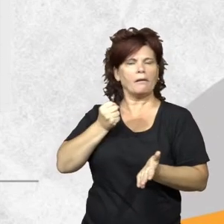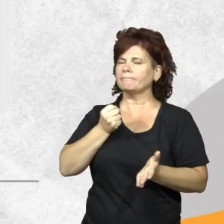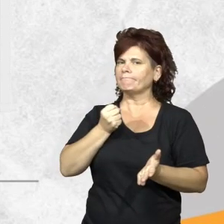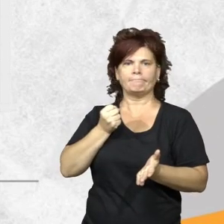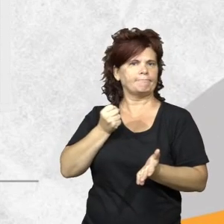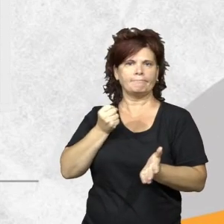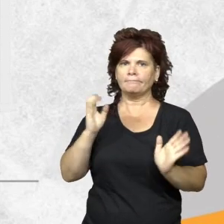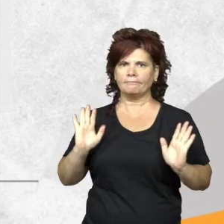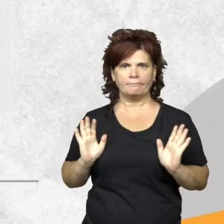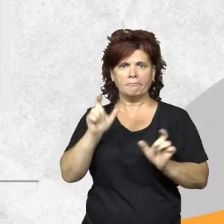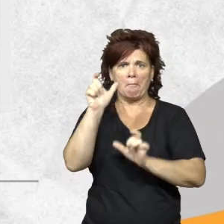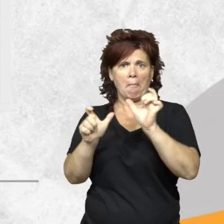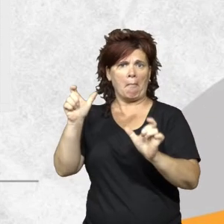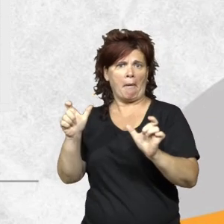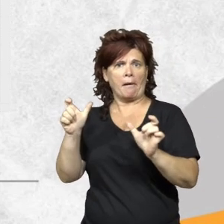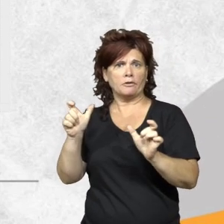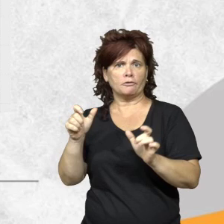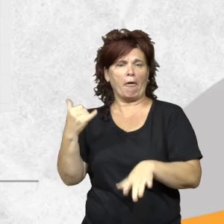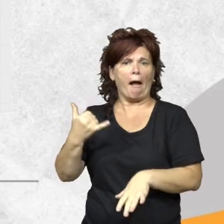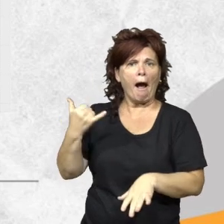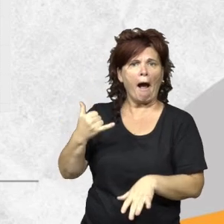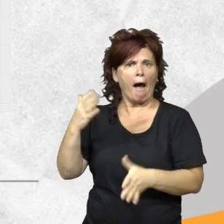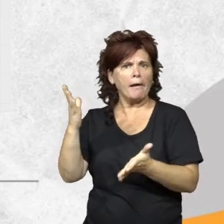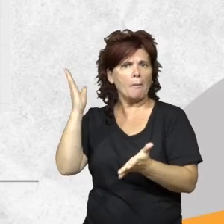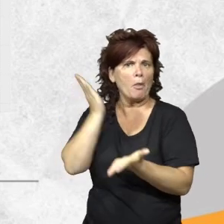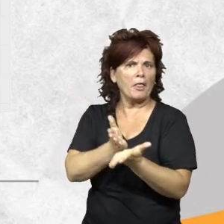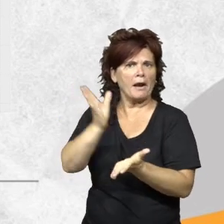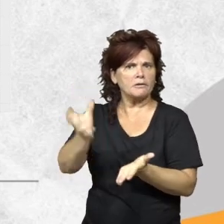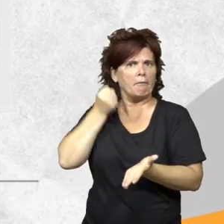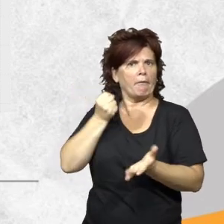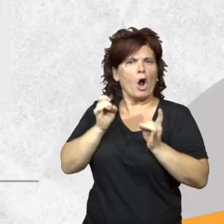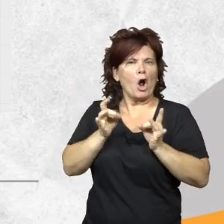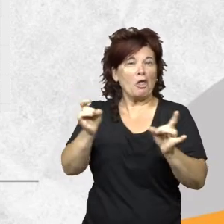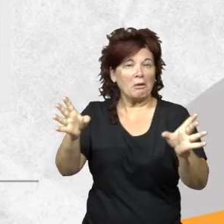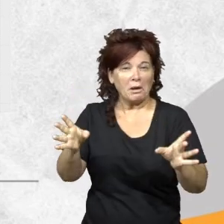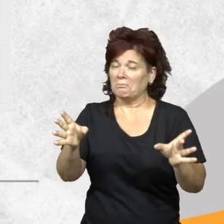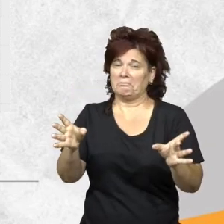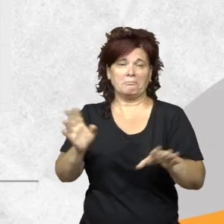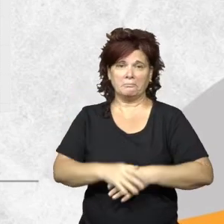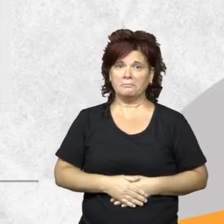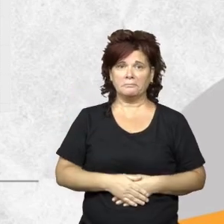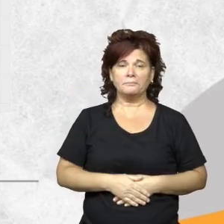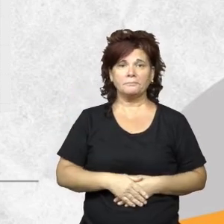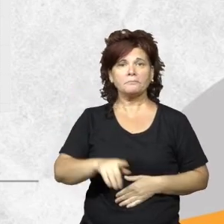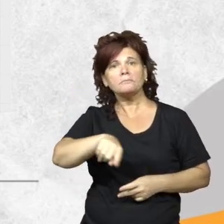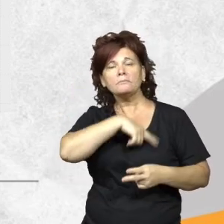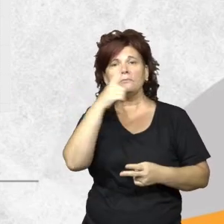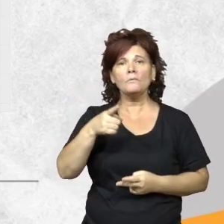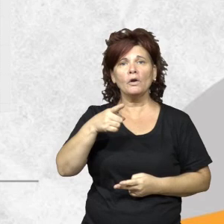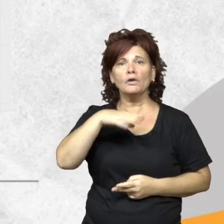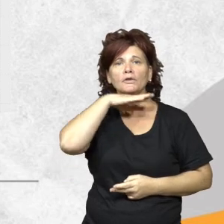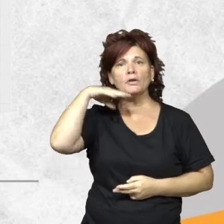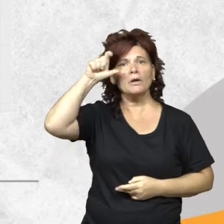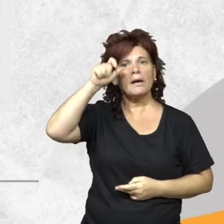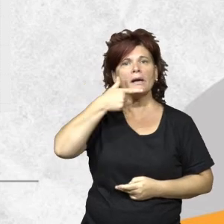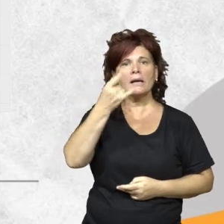porque nadie tiene el derecho adquirido a contaminar. Don Jesús Jordano Fraga, es un connotado